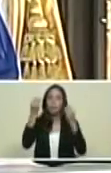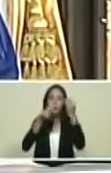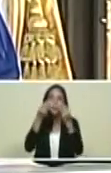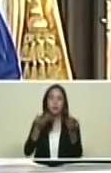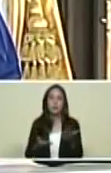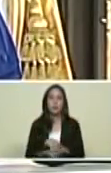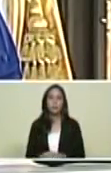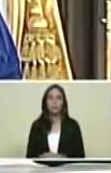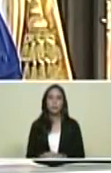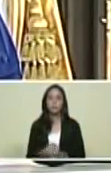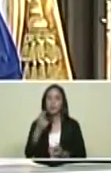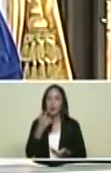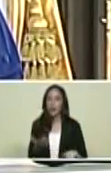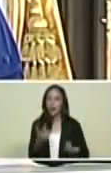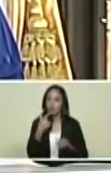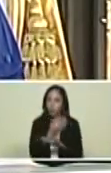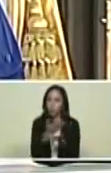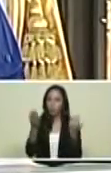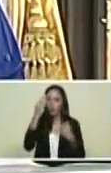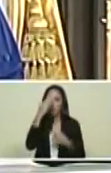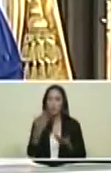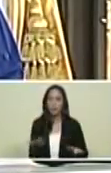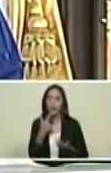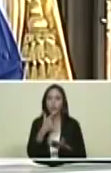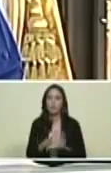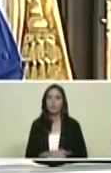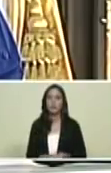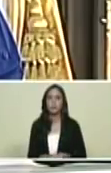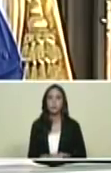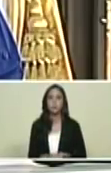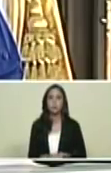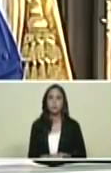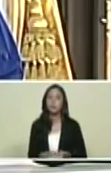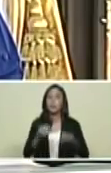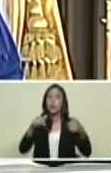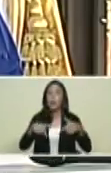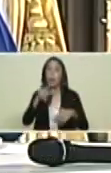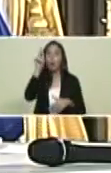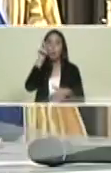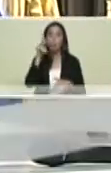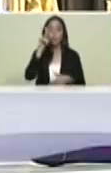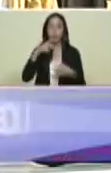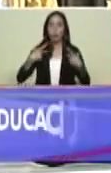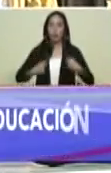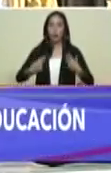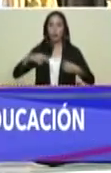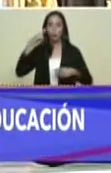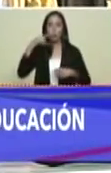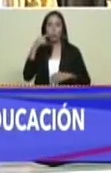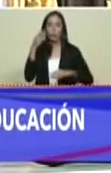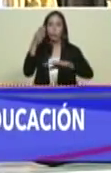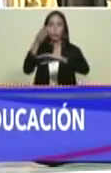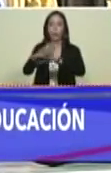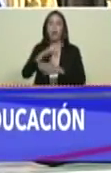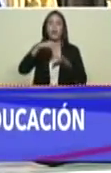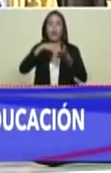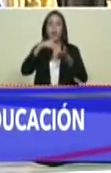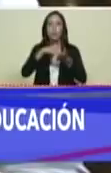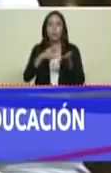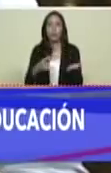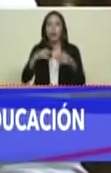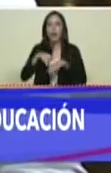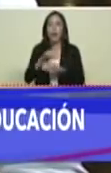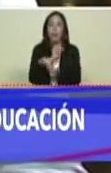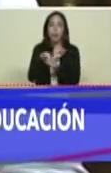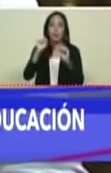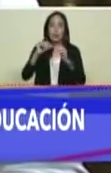2018-2019. Quiero compartirlos con ustedes. Hoy el profesor Aristóbulo Isturiz estuvo en el estado Carabobo, temprano en